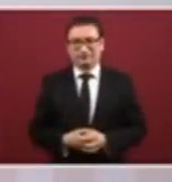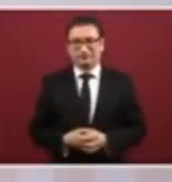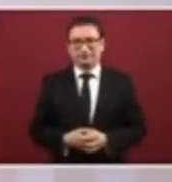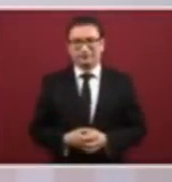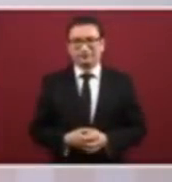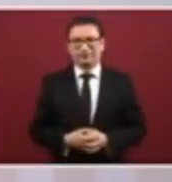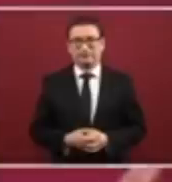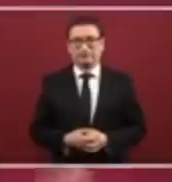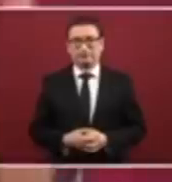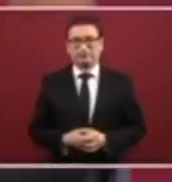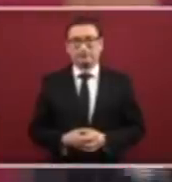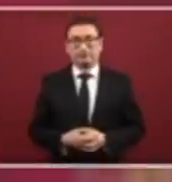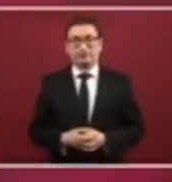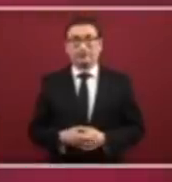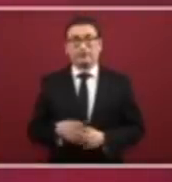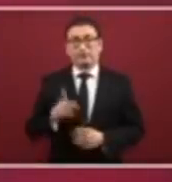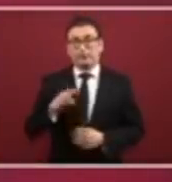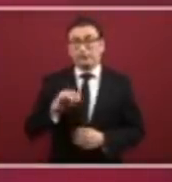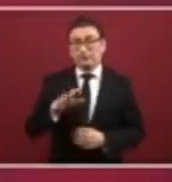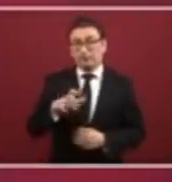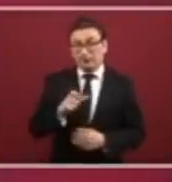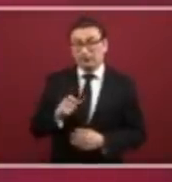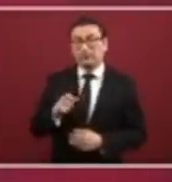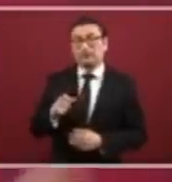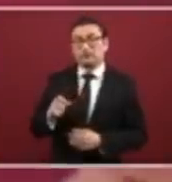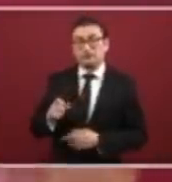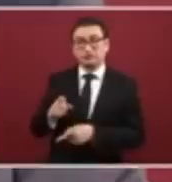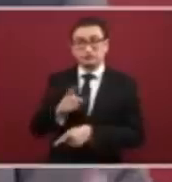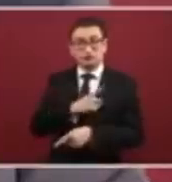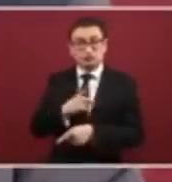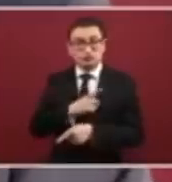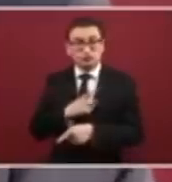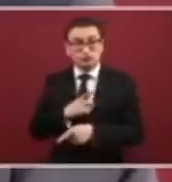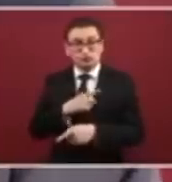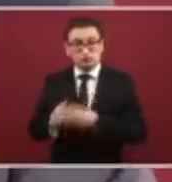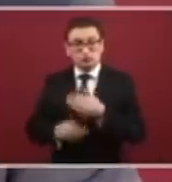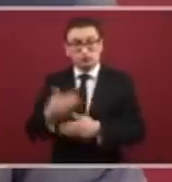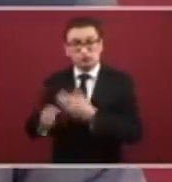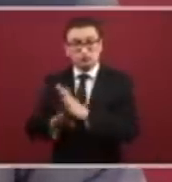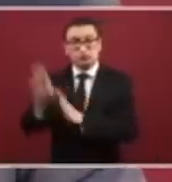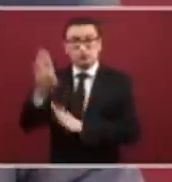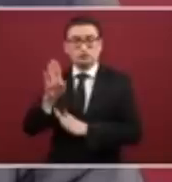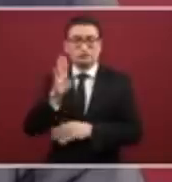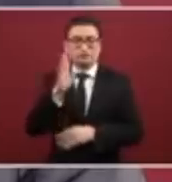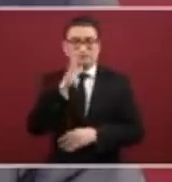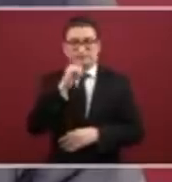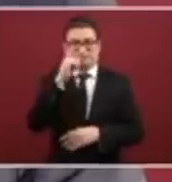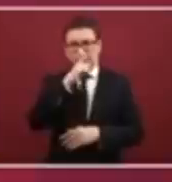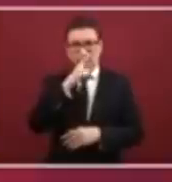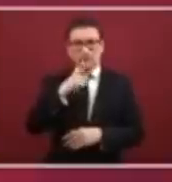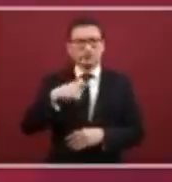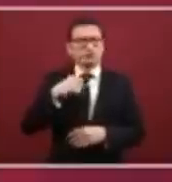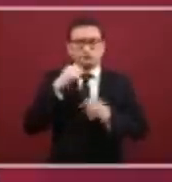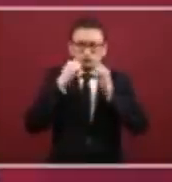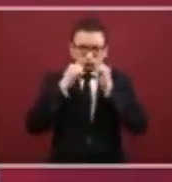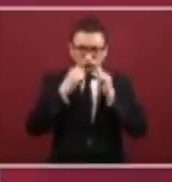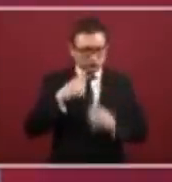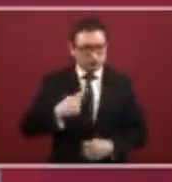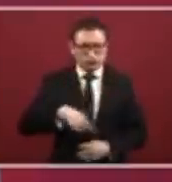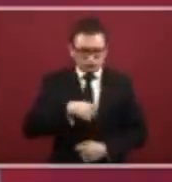va Pemex a salir adelante. Y les aceptamos el desafío y les decimos, vamos a sacar a